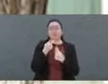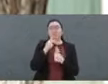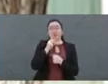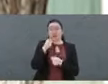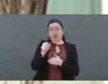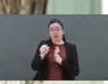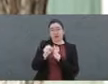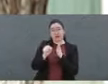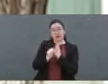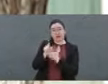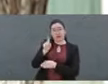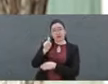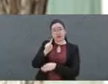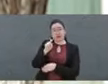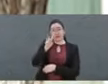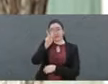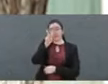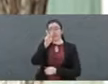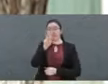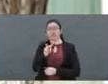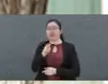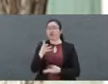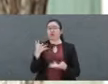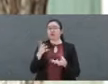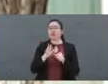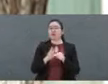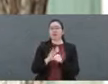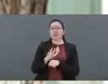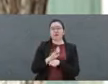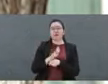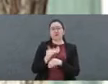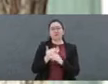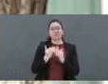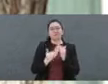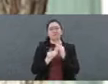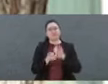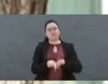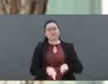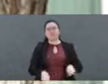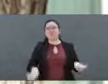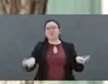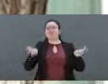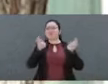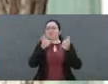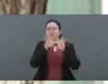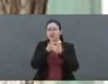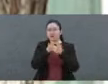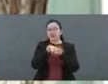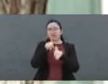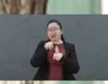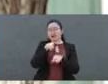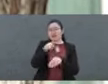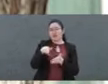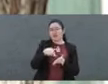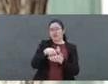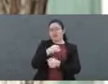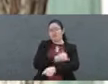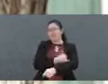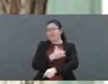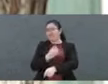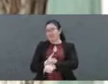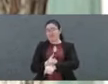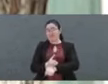aguas ha estado haciendo un número muy importante de obras en toda la alcaldía de Iztacalco.